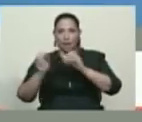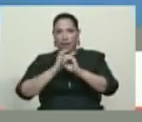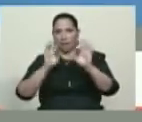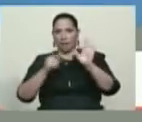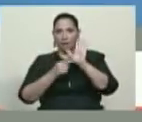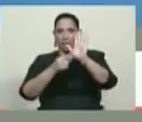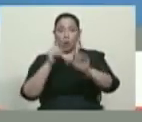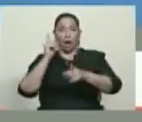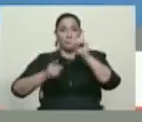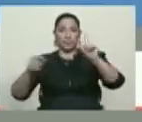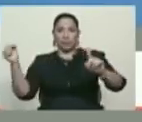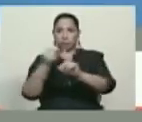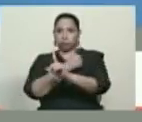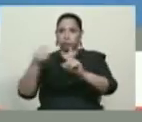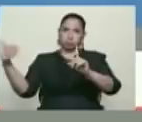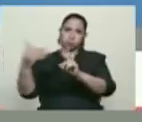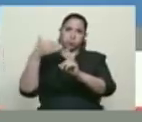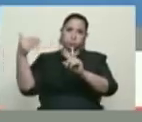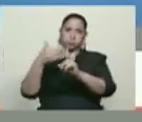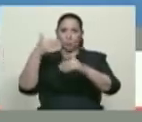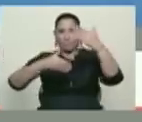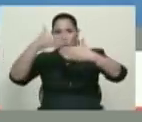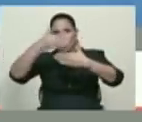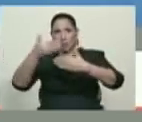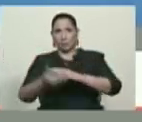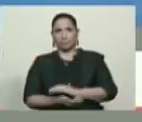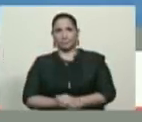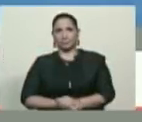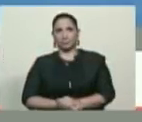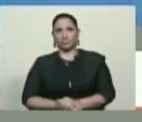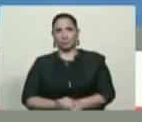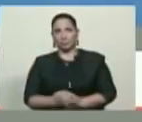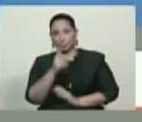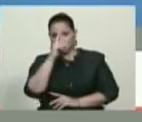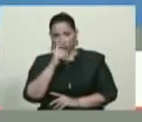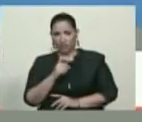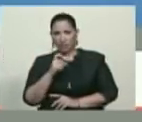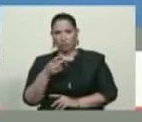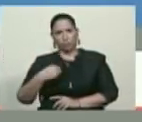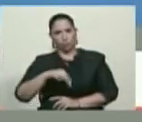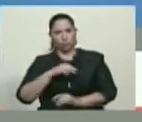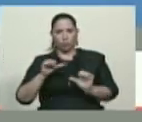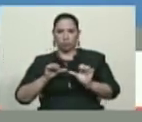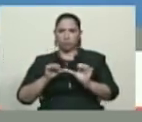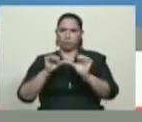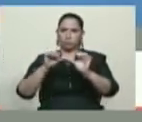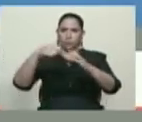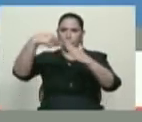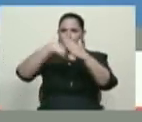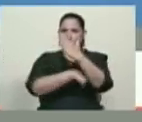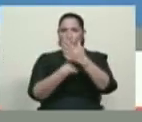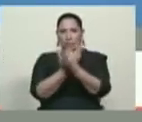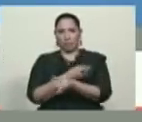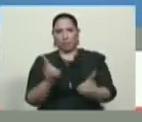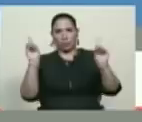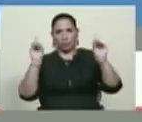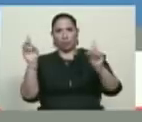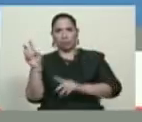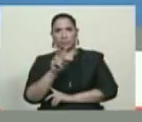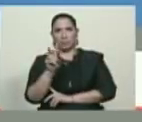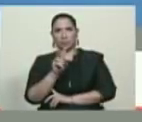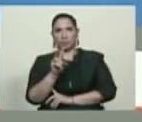de las agresiones, a pesar de los bloqueos, serán años en los cuales seguiremos profundizando la democracia